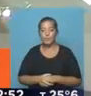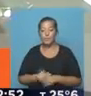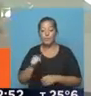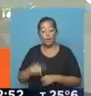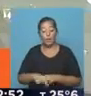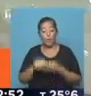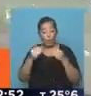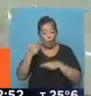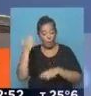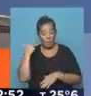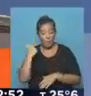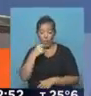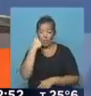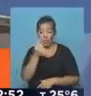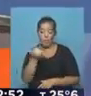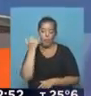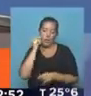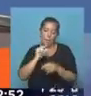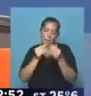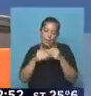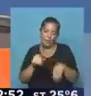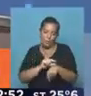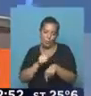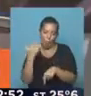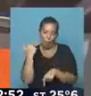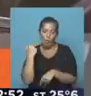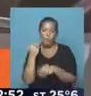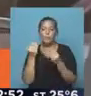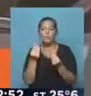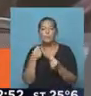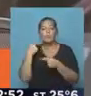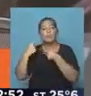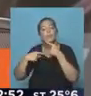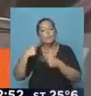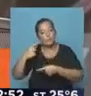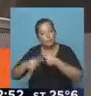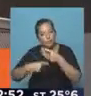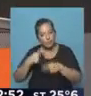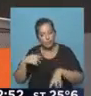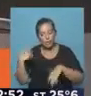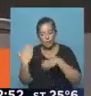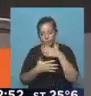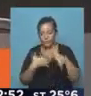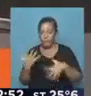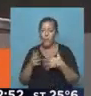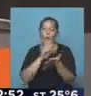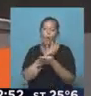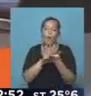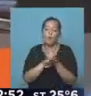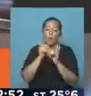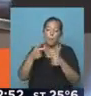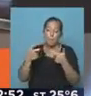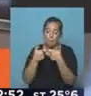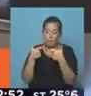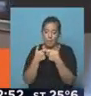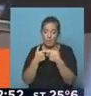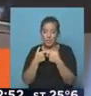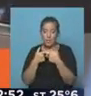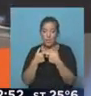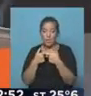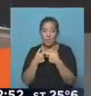al comienzo recién se inicia es decir lo que van a ser las consecuencias de todo este entramado de tantos años con esta misma empresa por lo